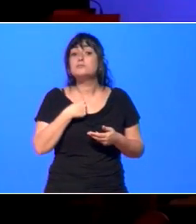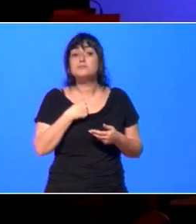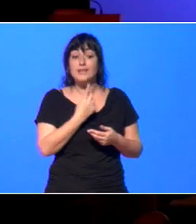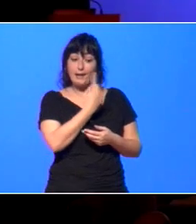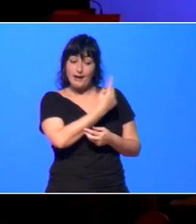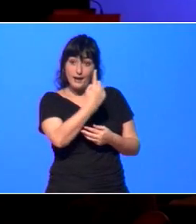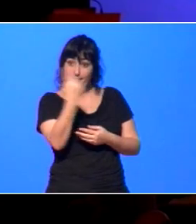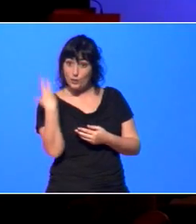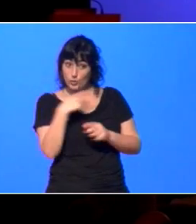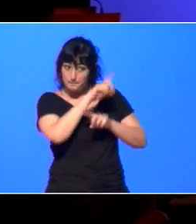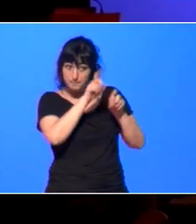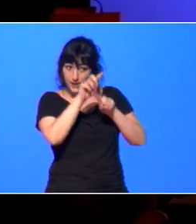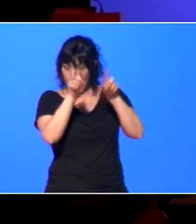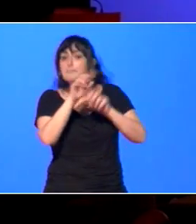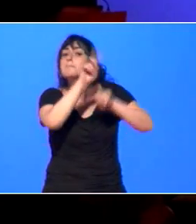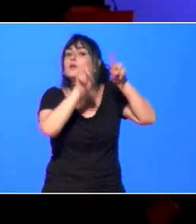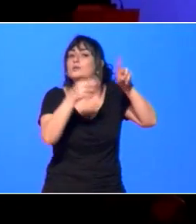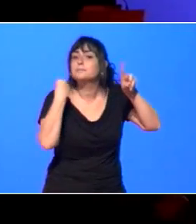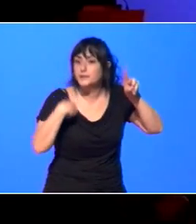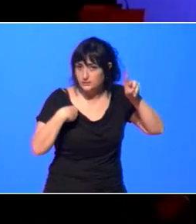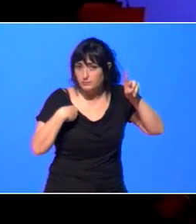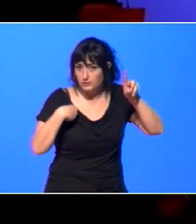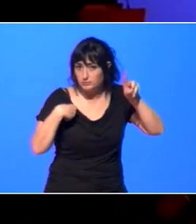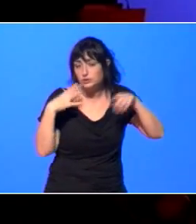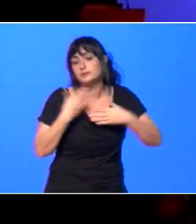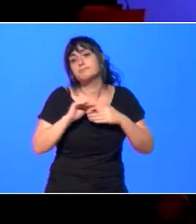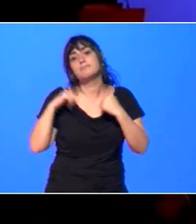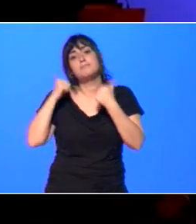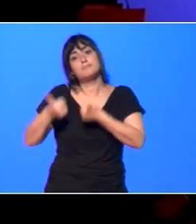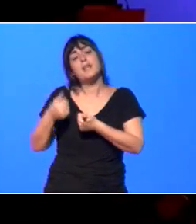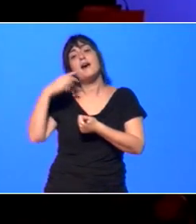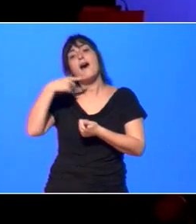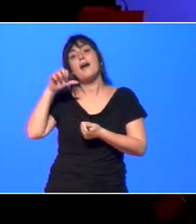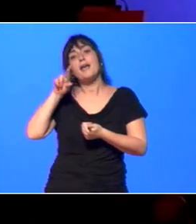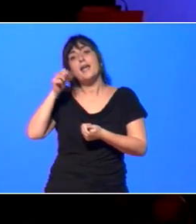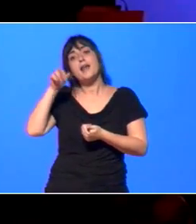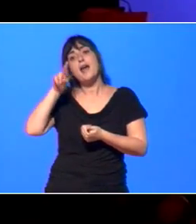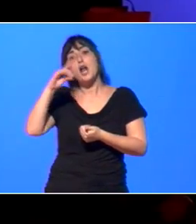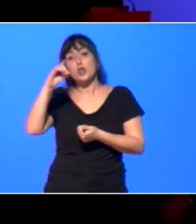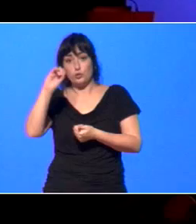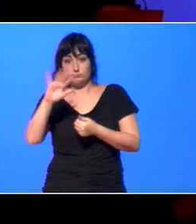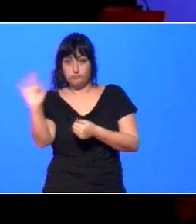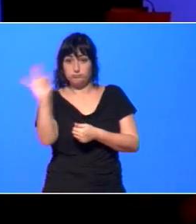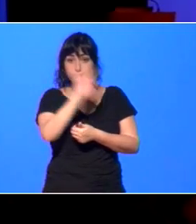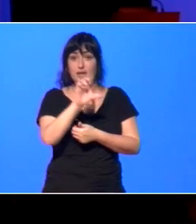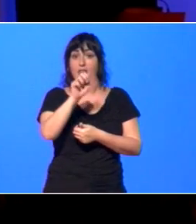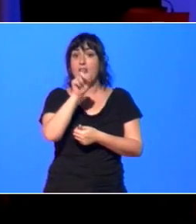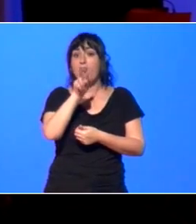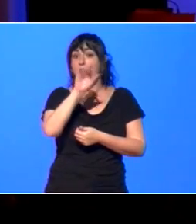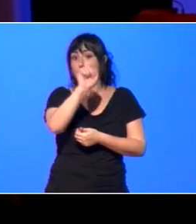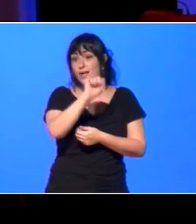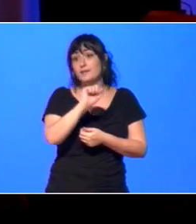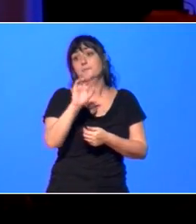misma pregunta, ¿eh? Empieza a contestar Gerardo, luego sigue Laura, Alejandro, pues cuando se incorpore, y termina